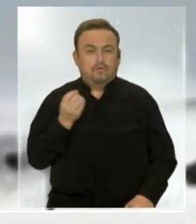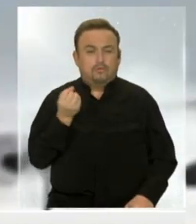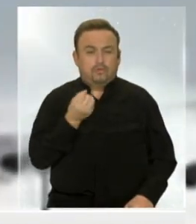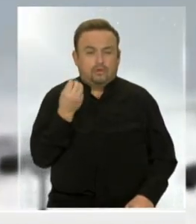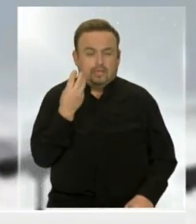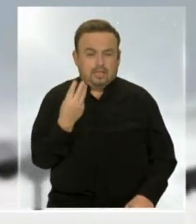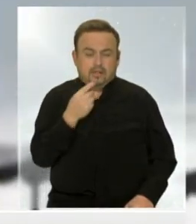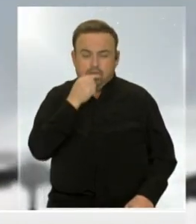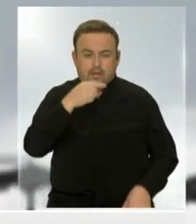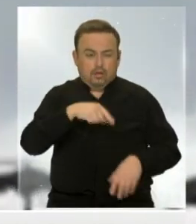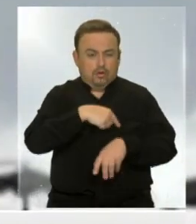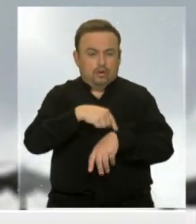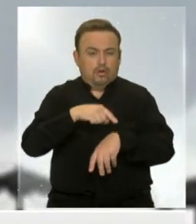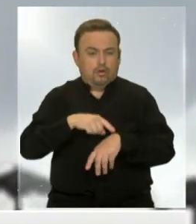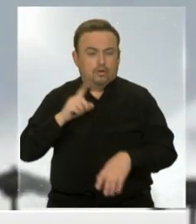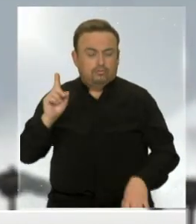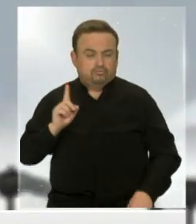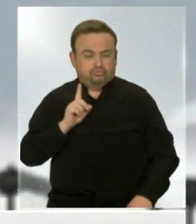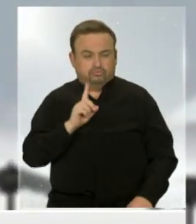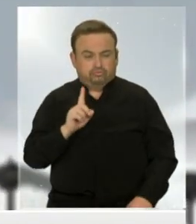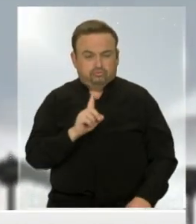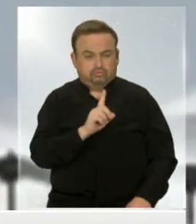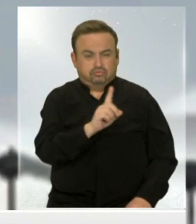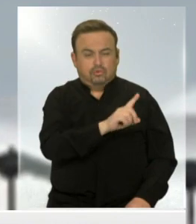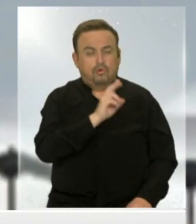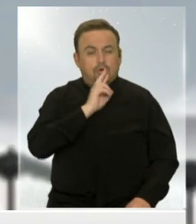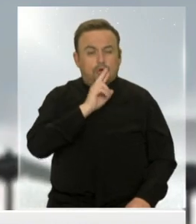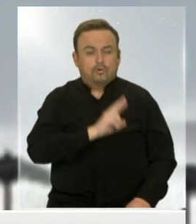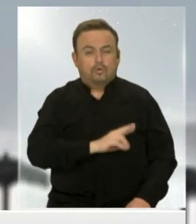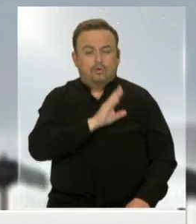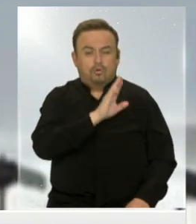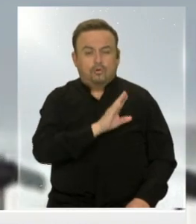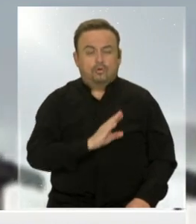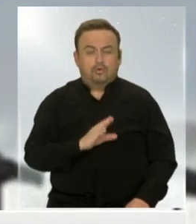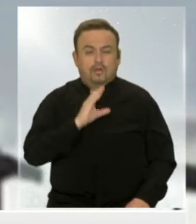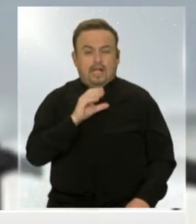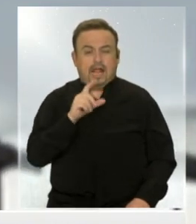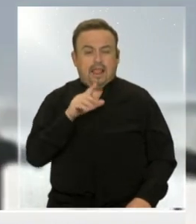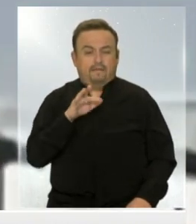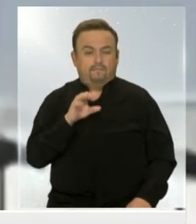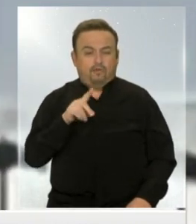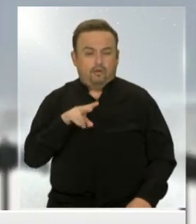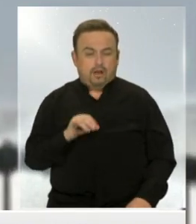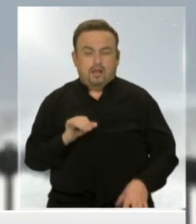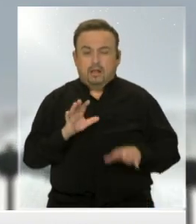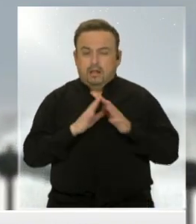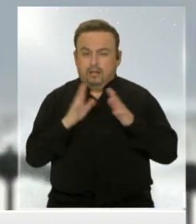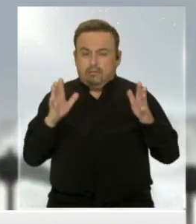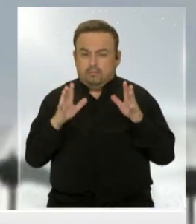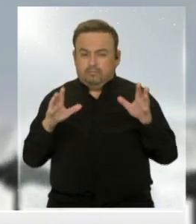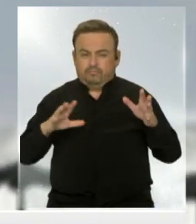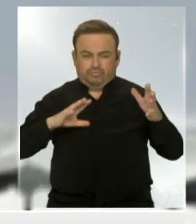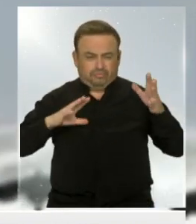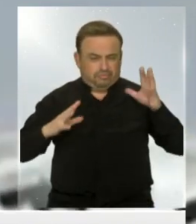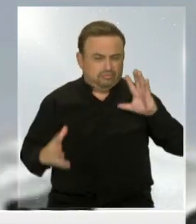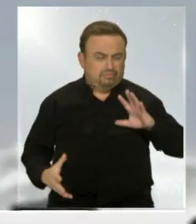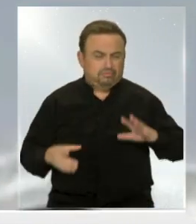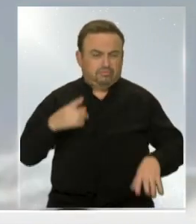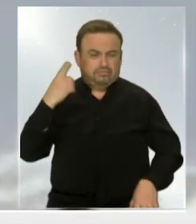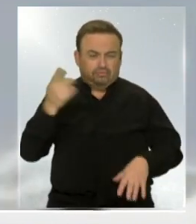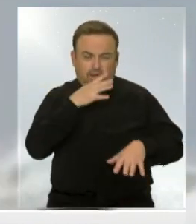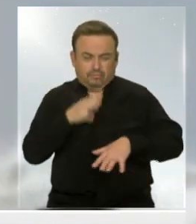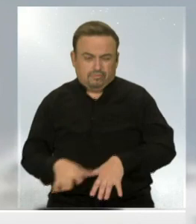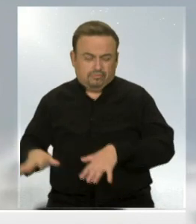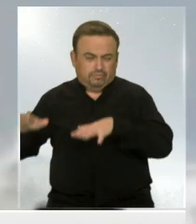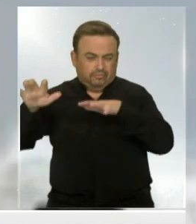En las próximas horas va a continuar aproximándose al sur de la península de Baja California, donde se espera que cause la mayor devastación, el oleaje,